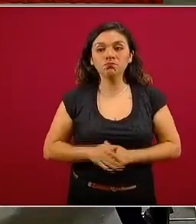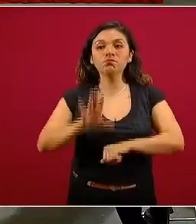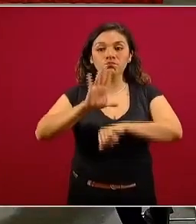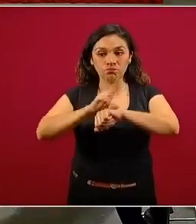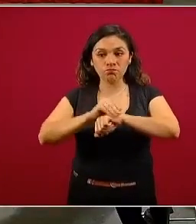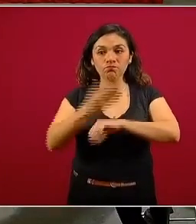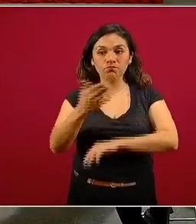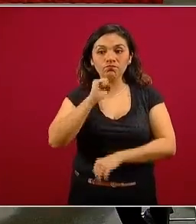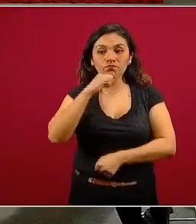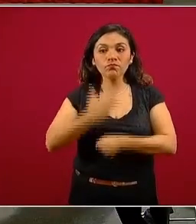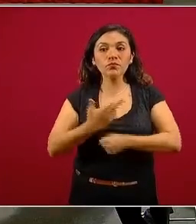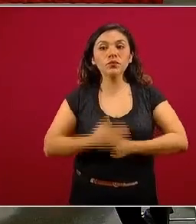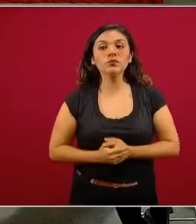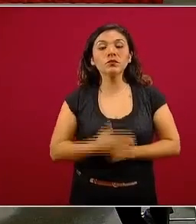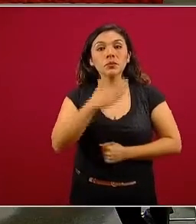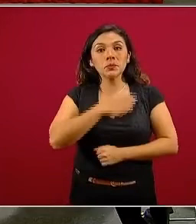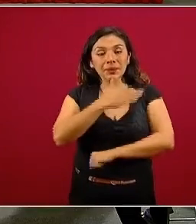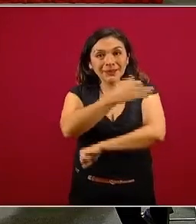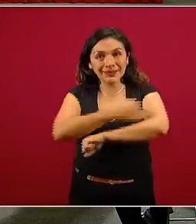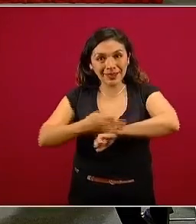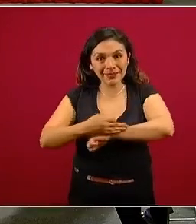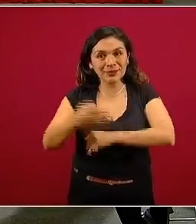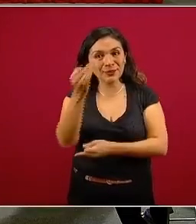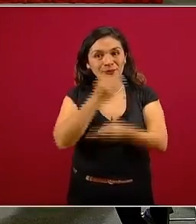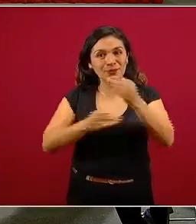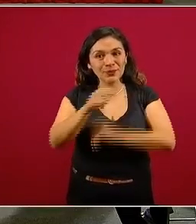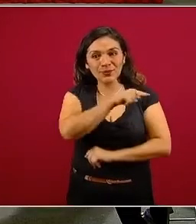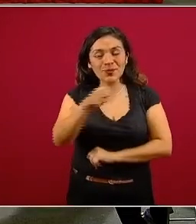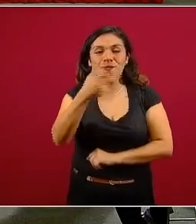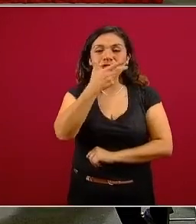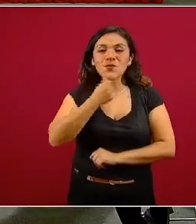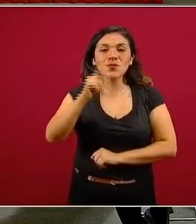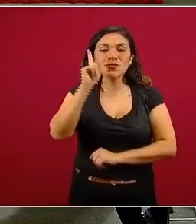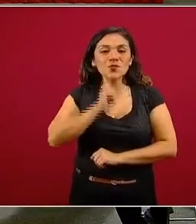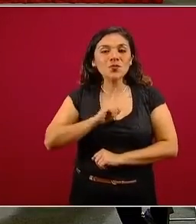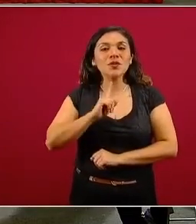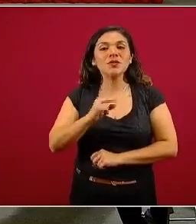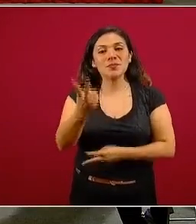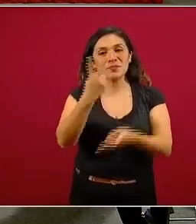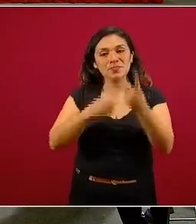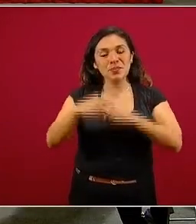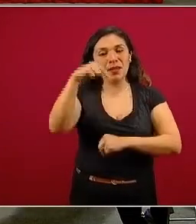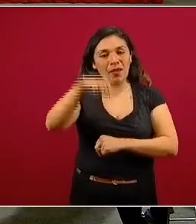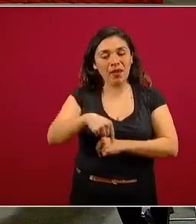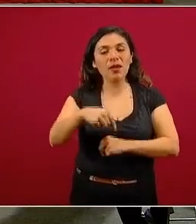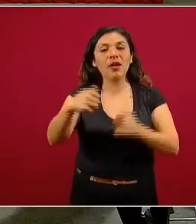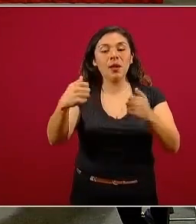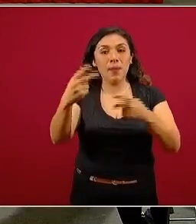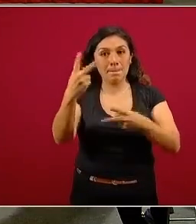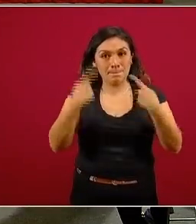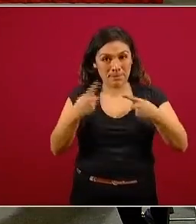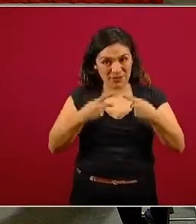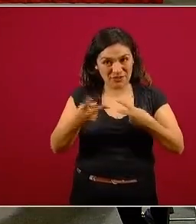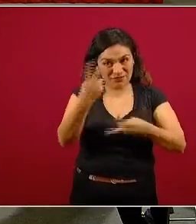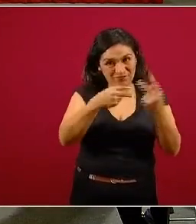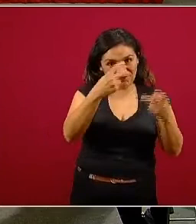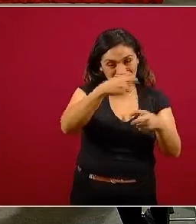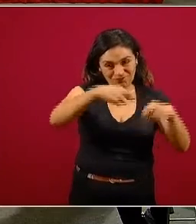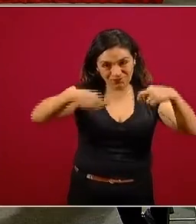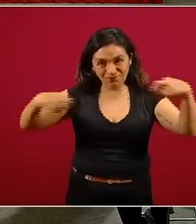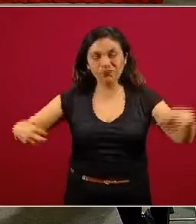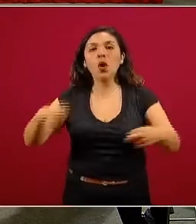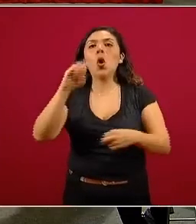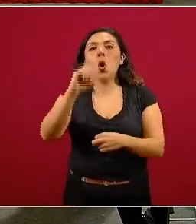señor secretario. Muy buenas tardes con todas y con todos los que están tanto de manera presencial como de